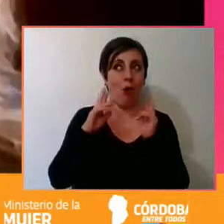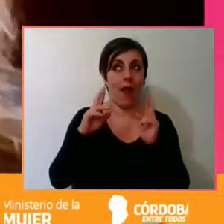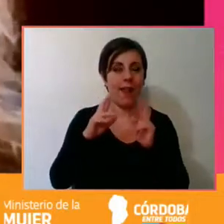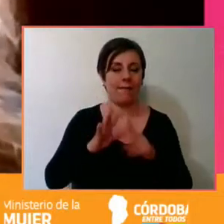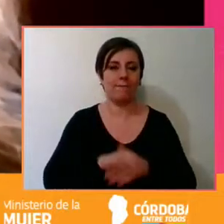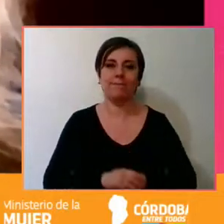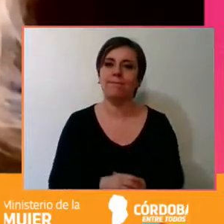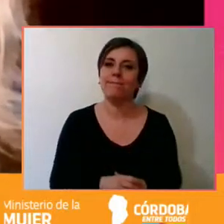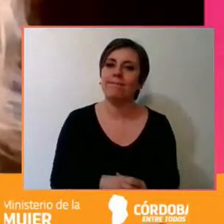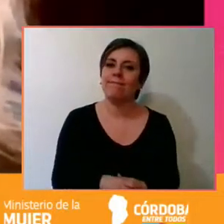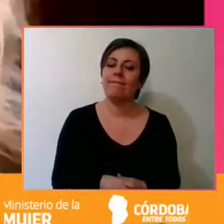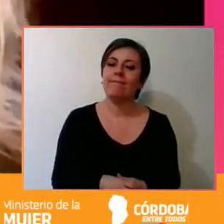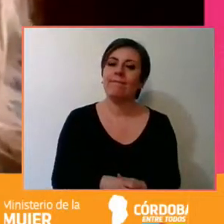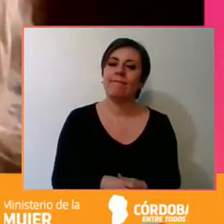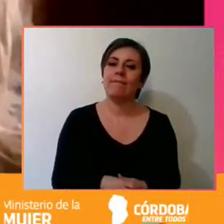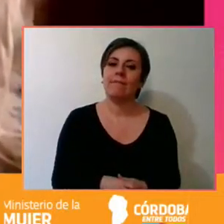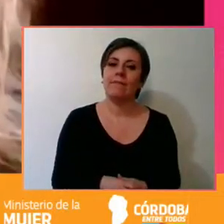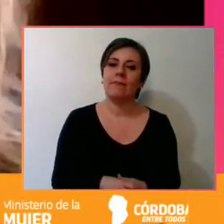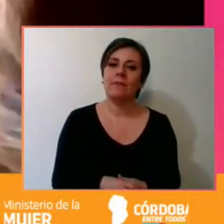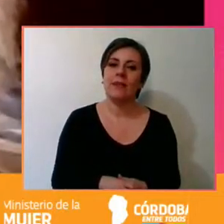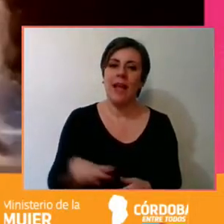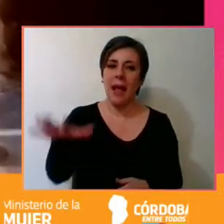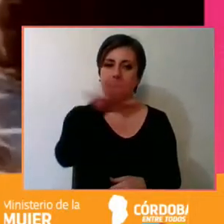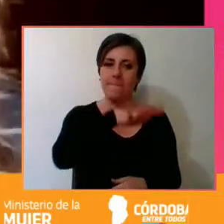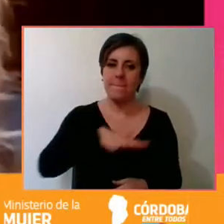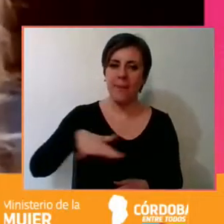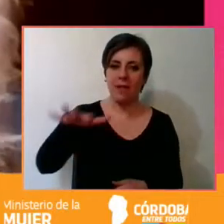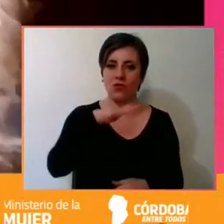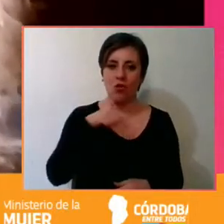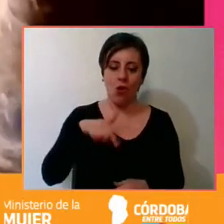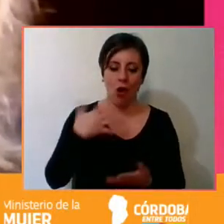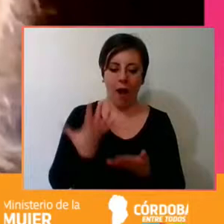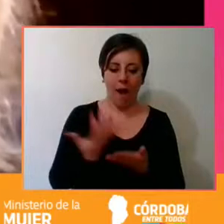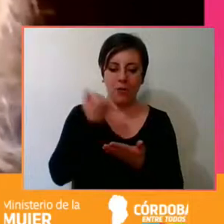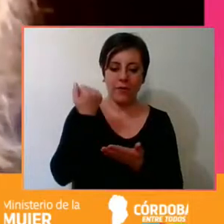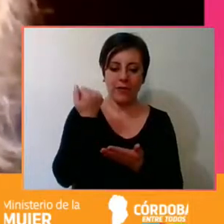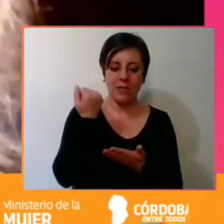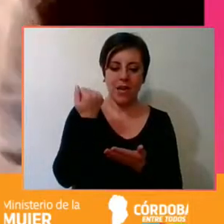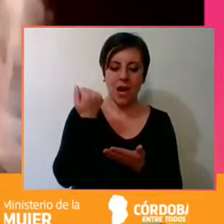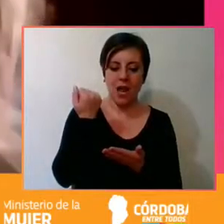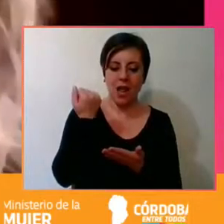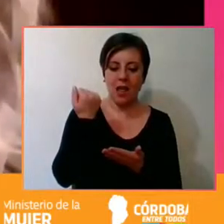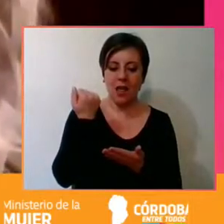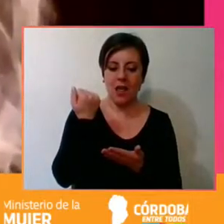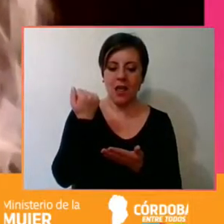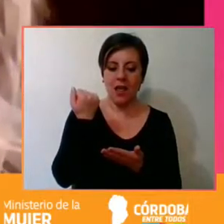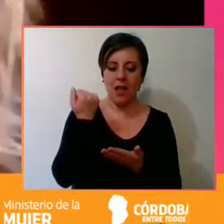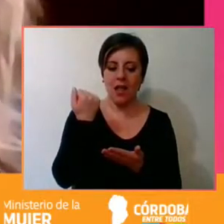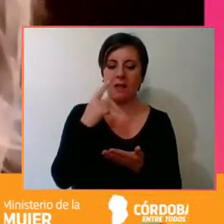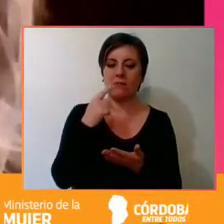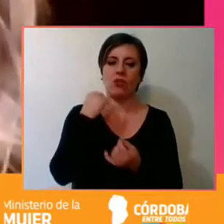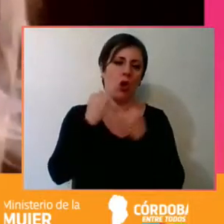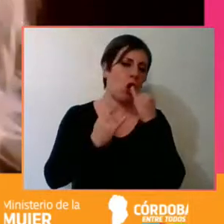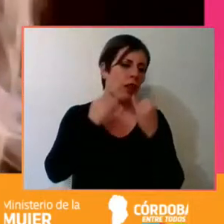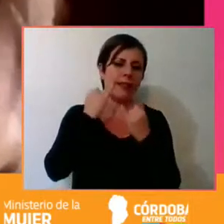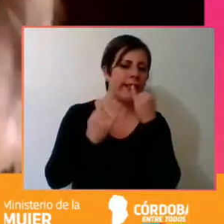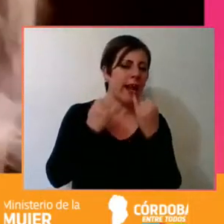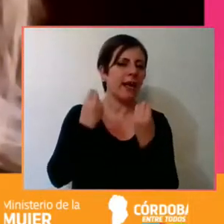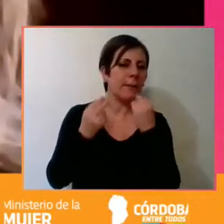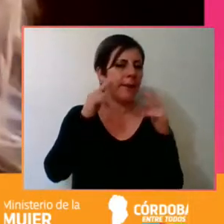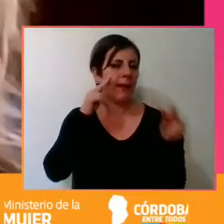Miren, realmente el espacio para ahora quisiera aprovechar un poco para decir qué estamos haciendo, qué miramos